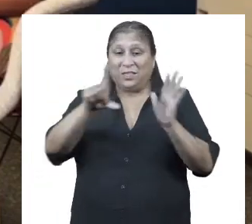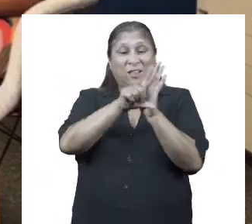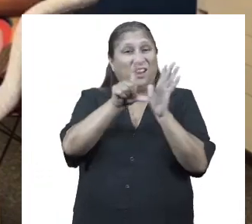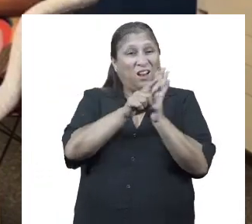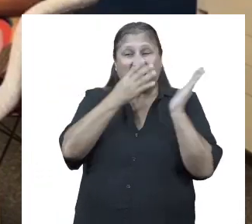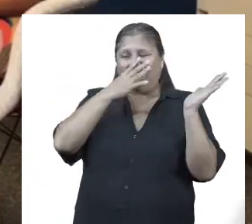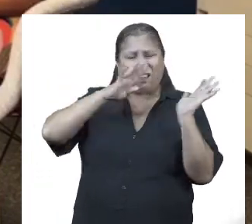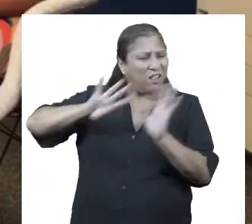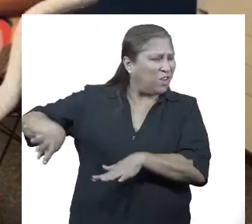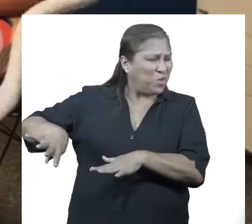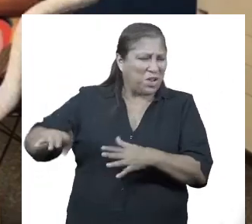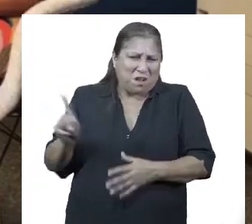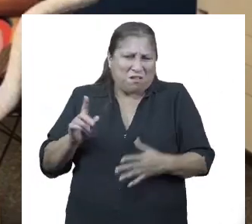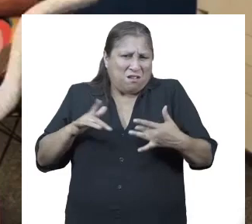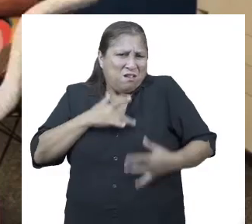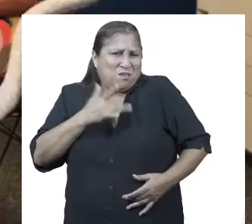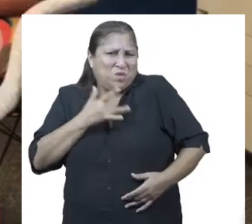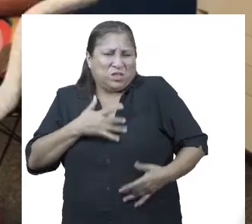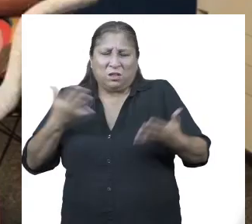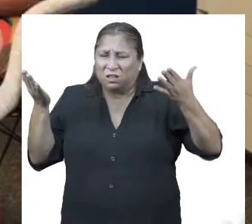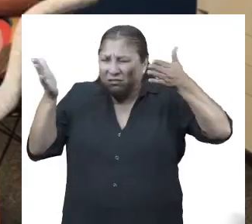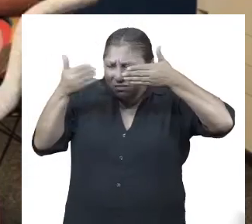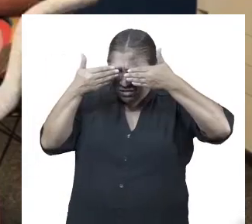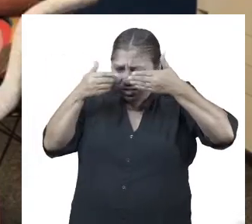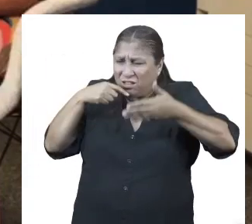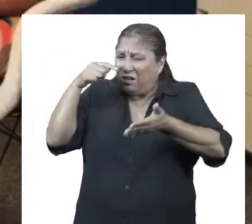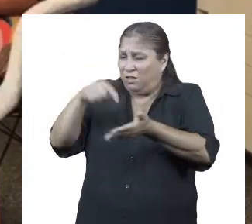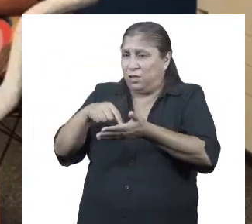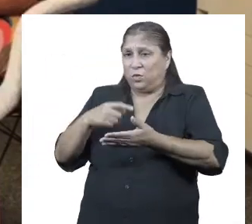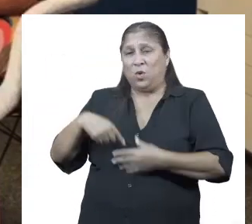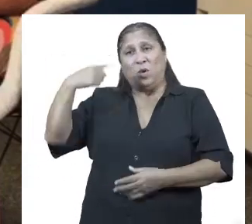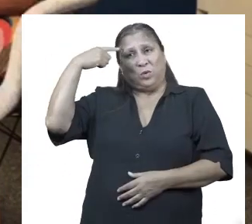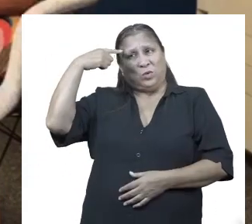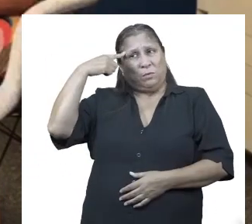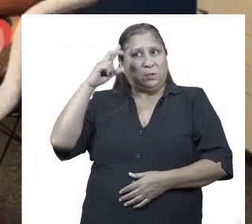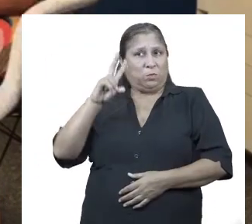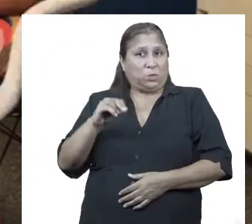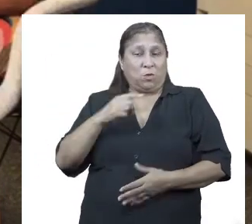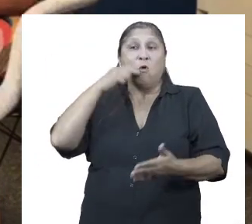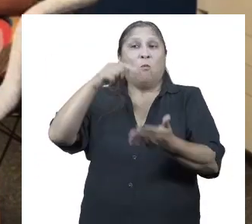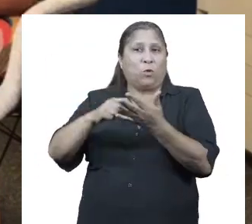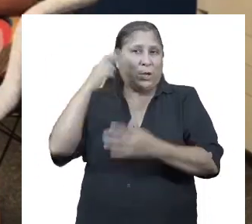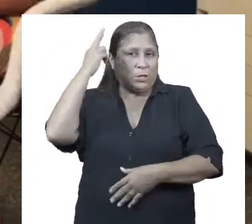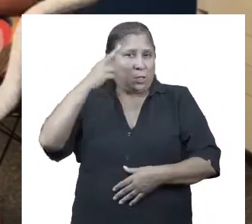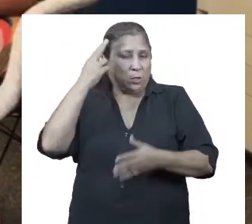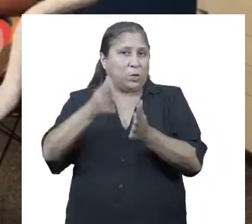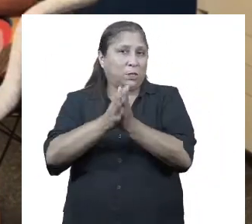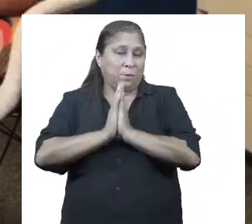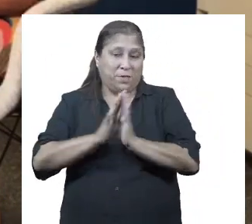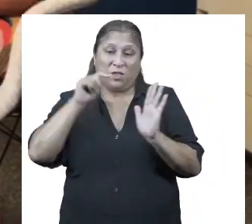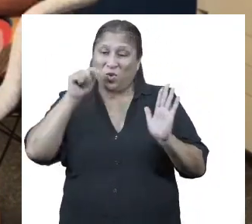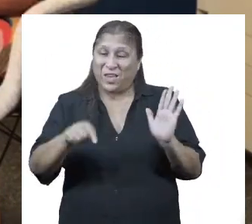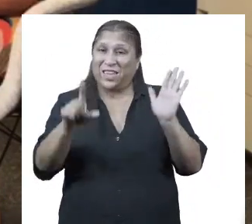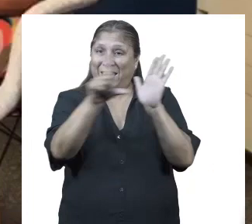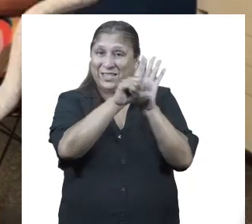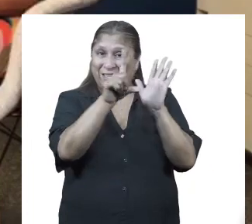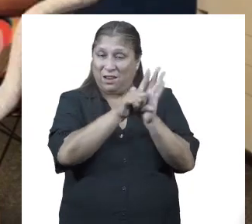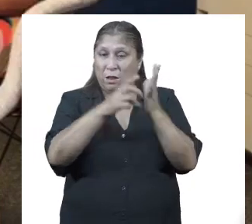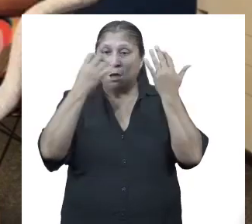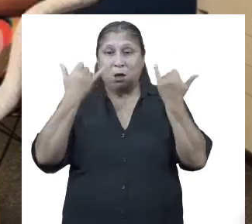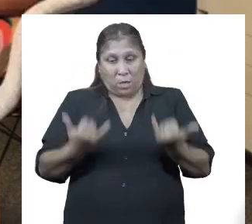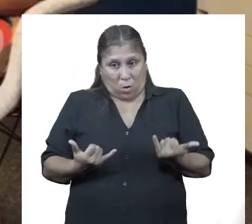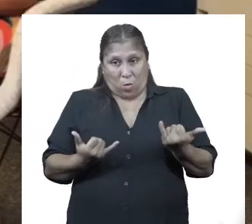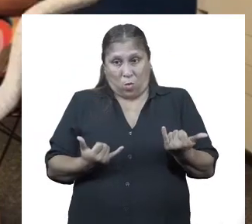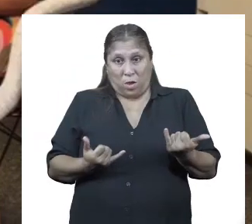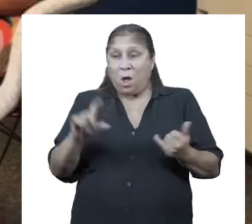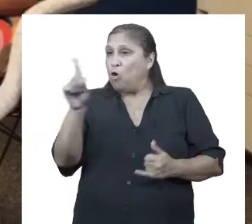ser indiferente? ¿Debe ser indolente? ¿Debe ser ciega? Estos casos nosotros consideramos que no. Y por eso nosotros estamos pidiendo que esa ley, que hoy día